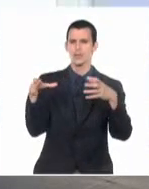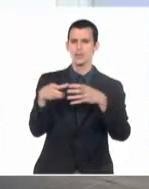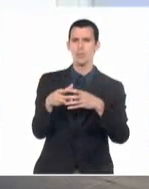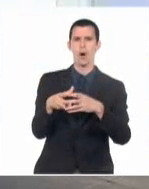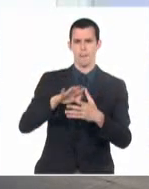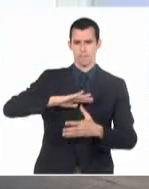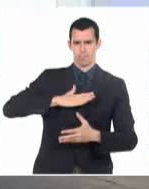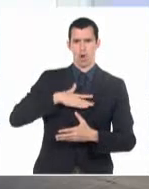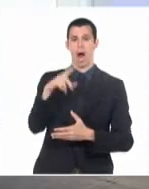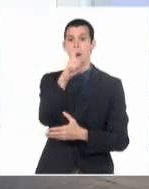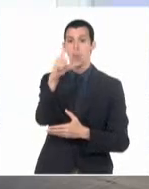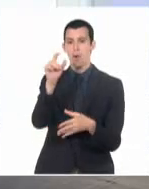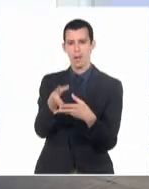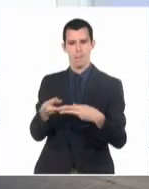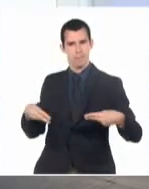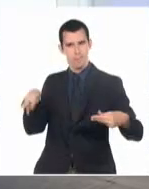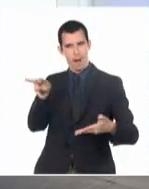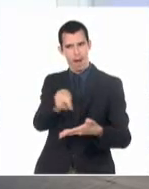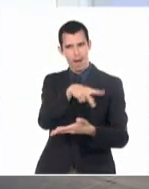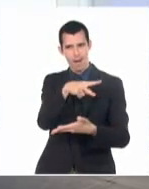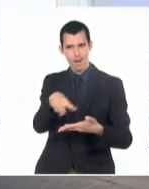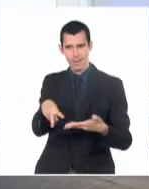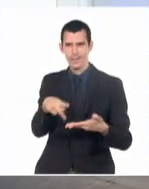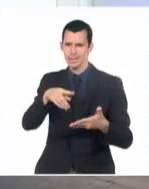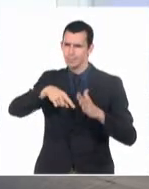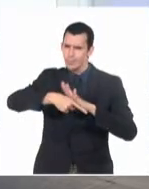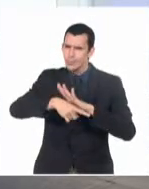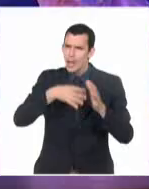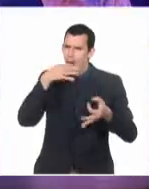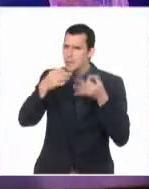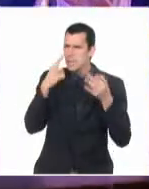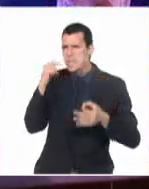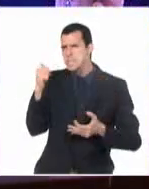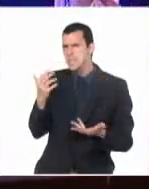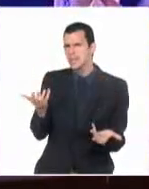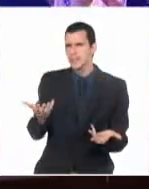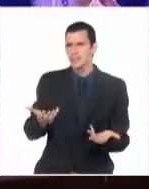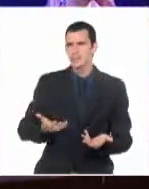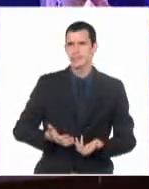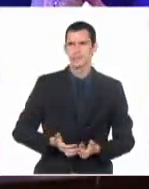y desde este espacio nos acercamos nuevamente a su quehacer.